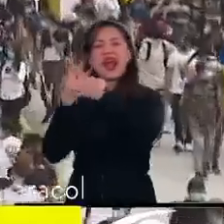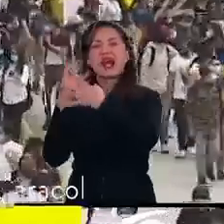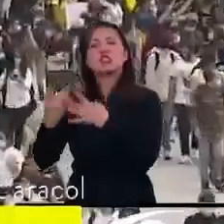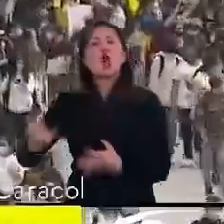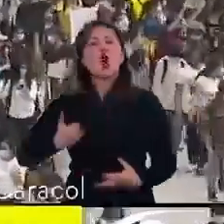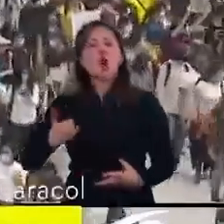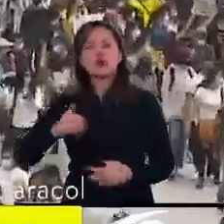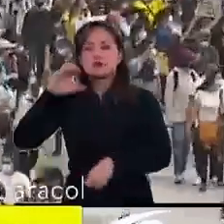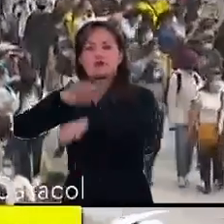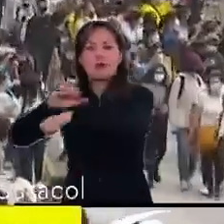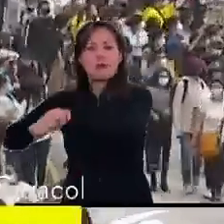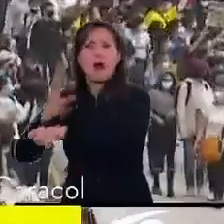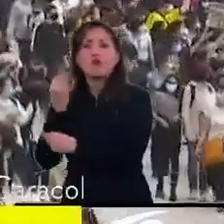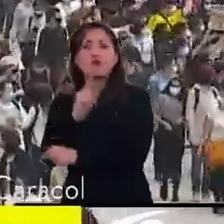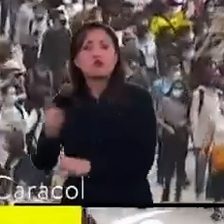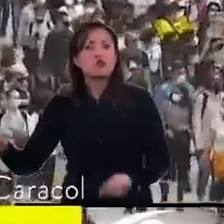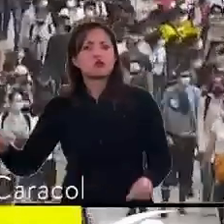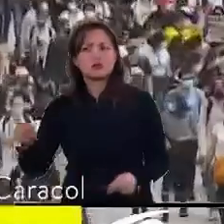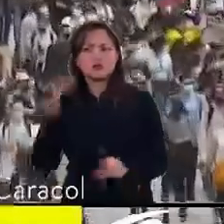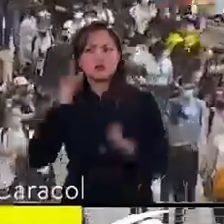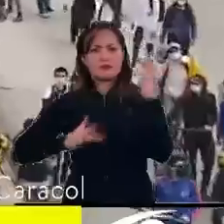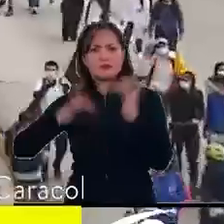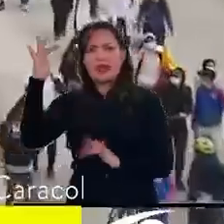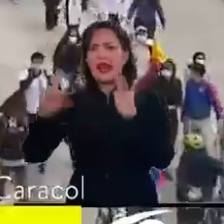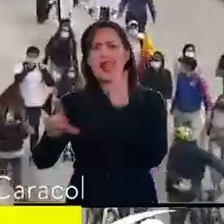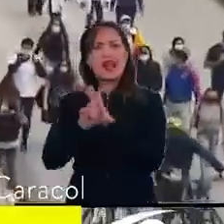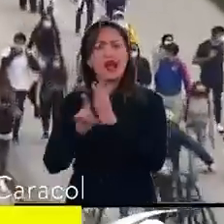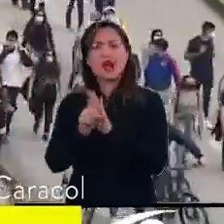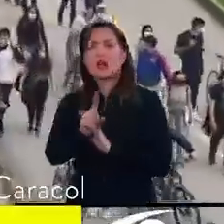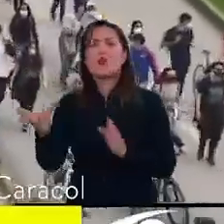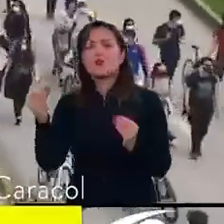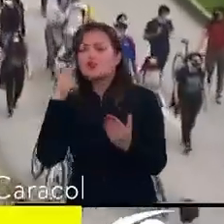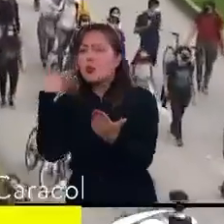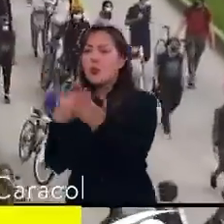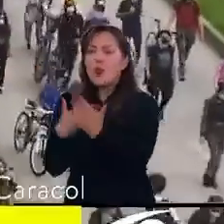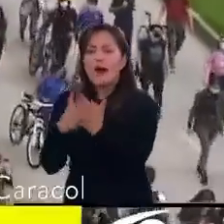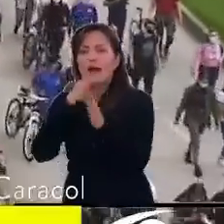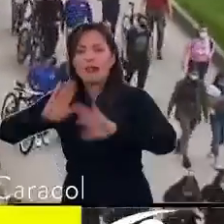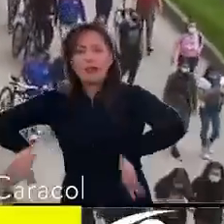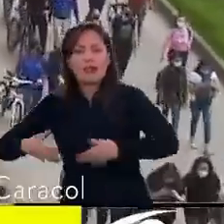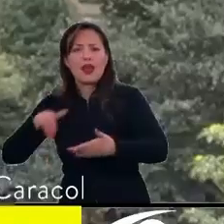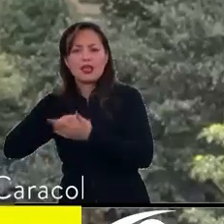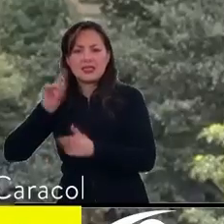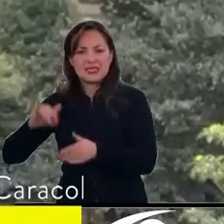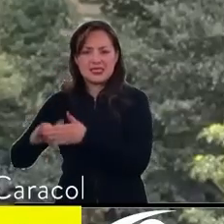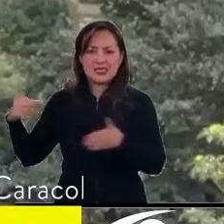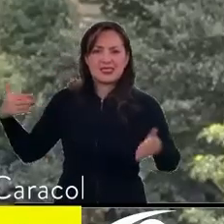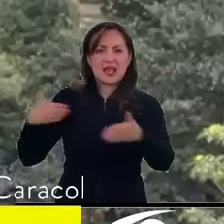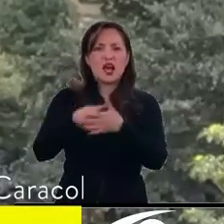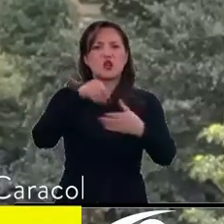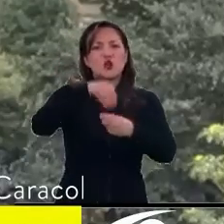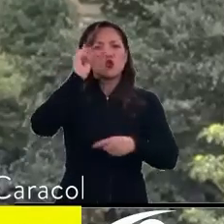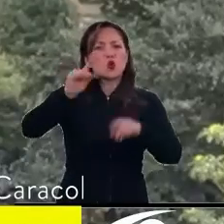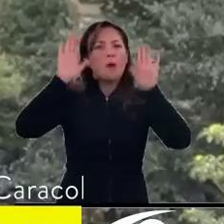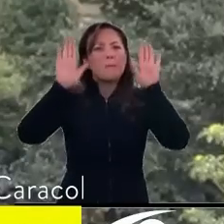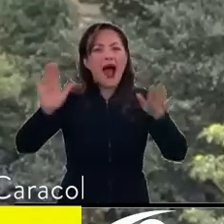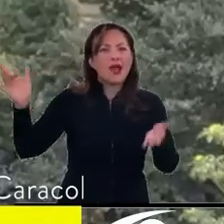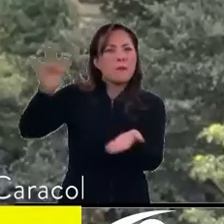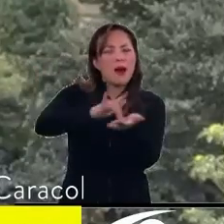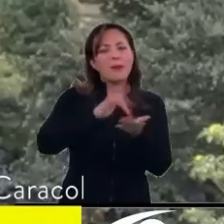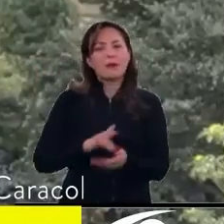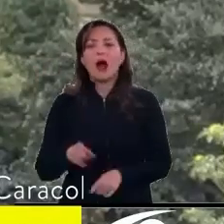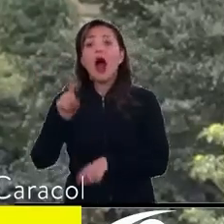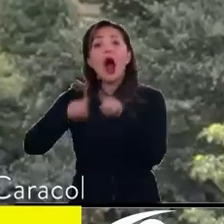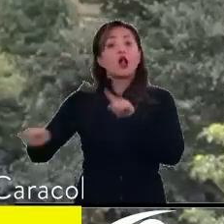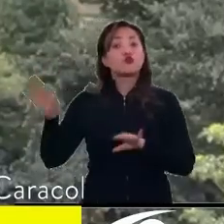fueron apresados, muchos de ellos ilegalmente y muchos de ellos sin pruebas durante el paro nacional. La mayoría de ellos ni siquiera pertenecen a la